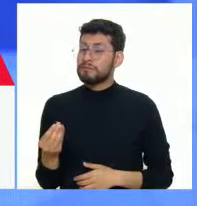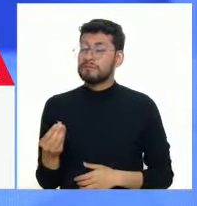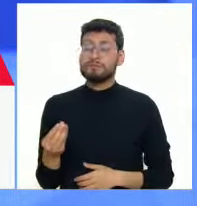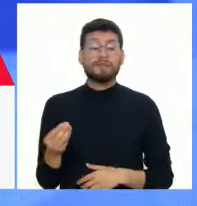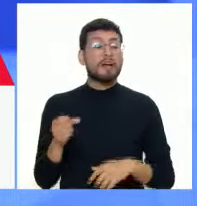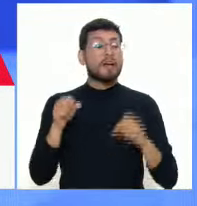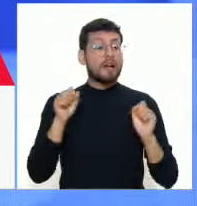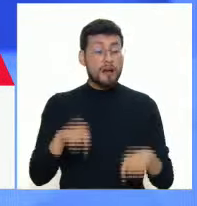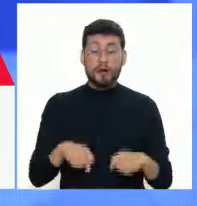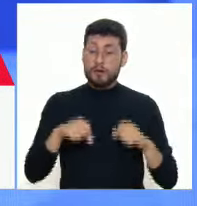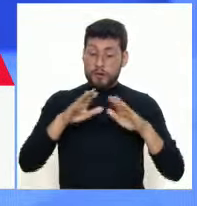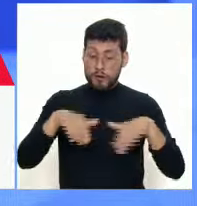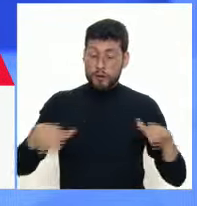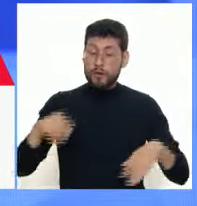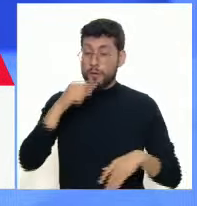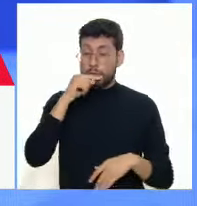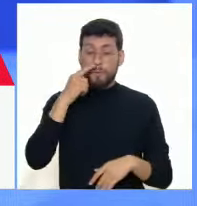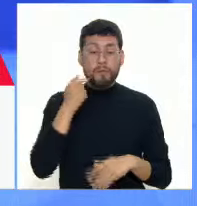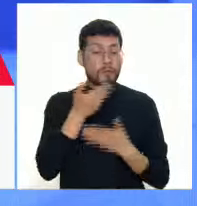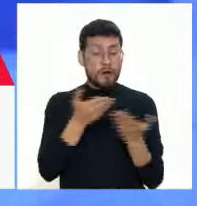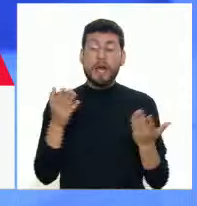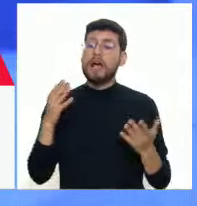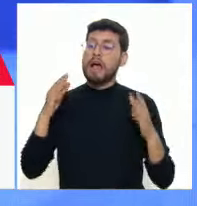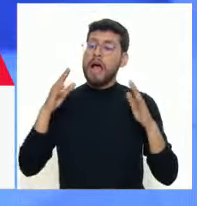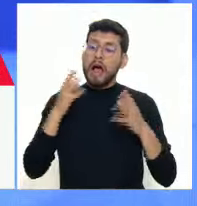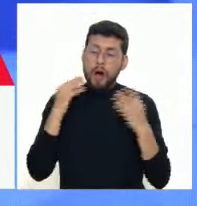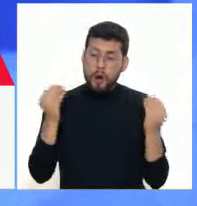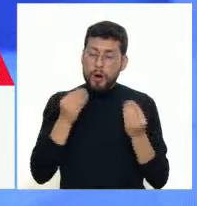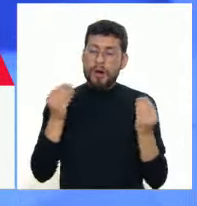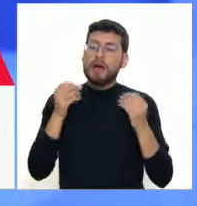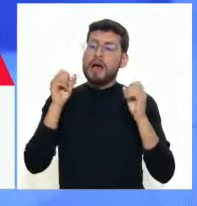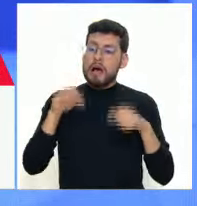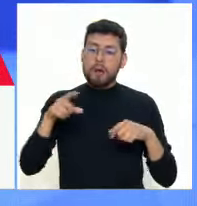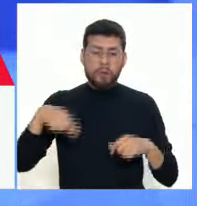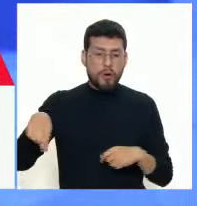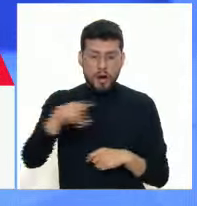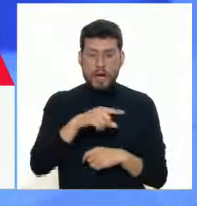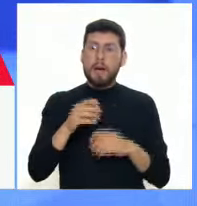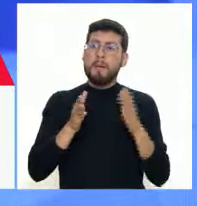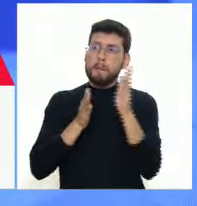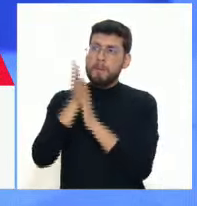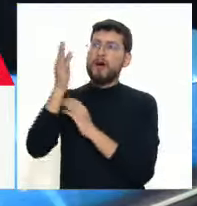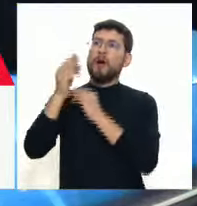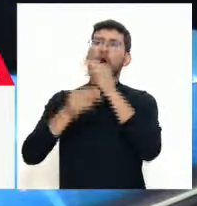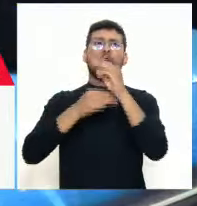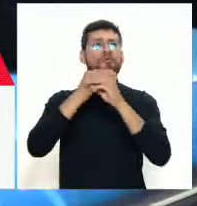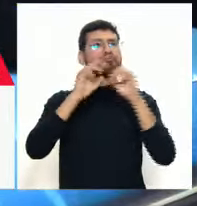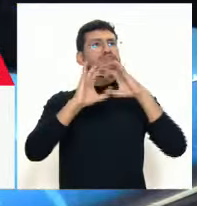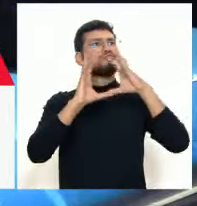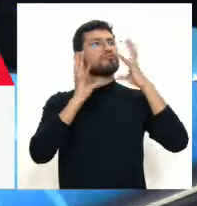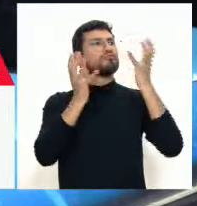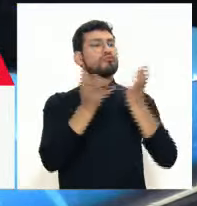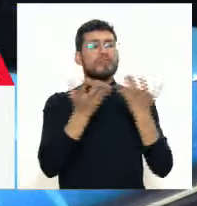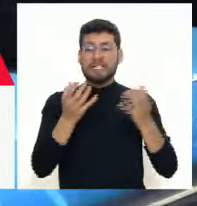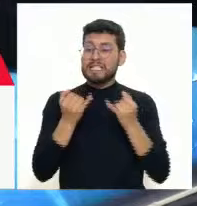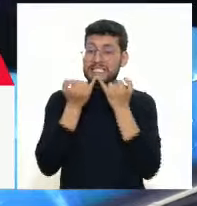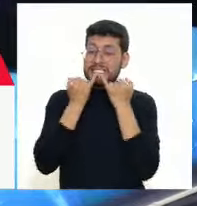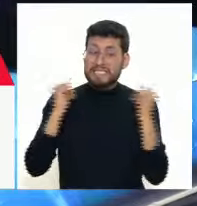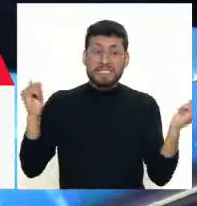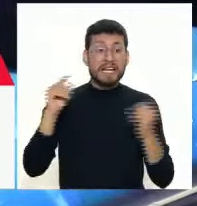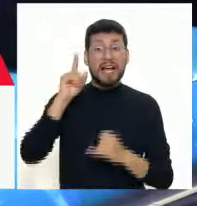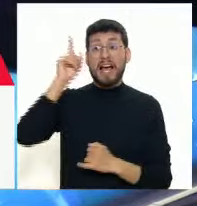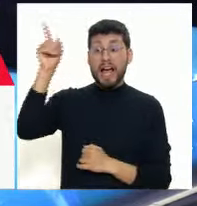Porque queremos niñas, niños, chicos, adolescentes, para que puedan salir al mundo. Y el idioma